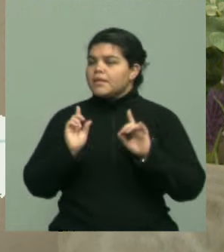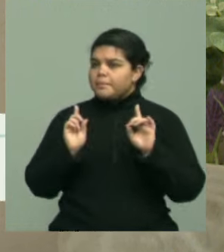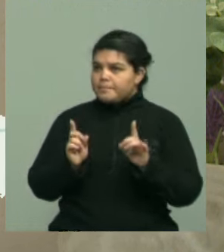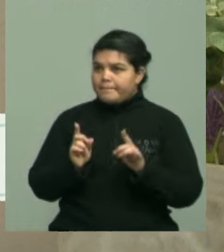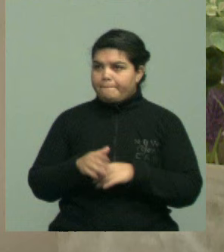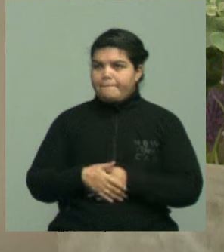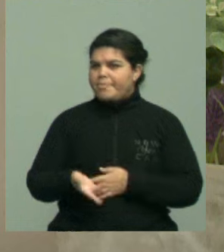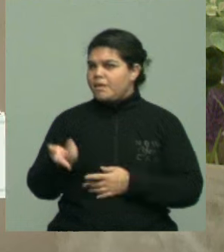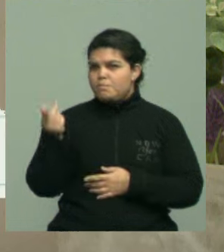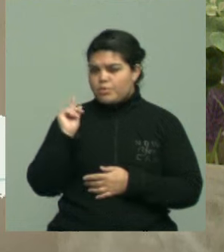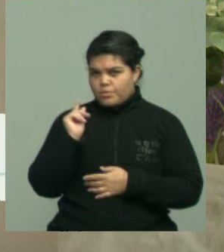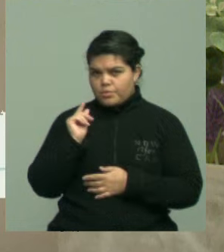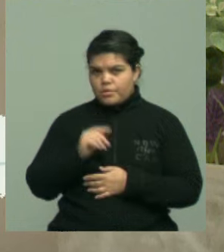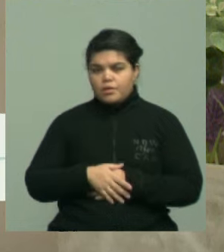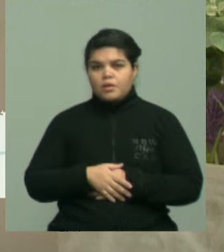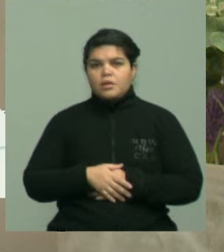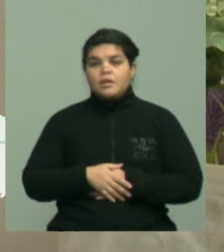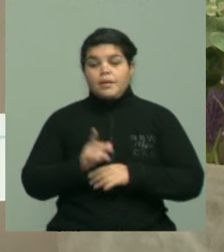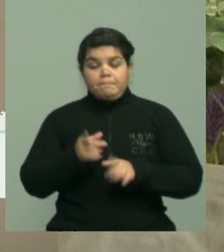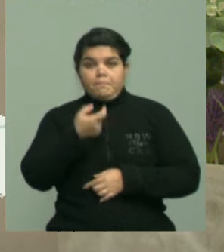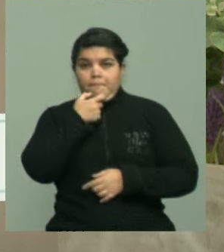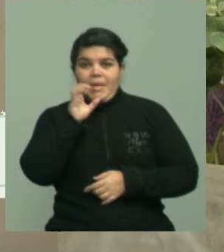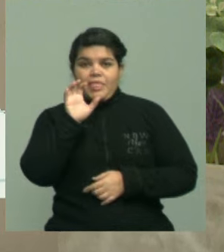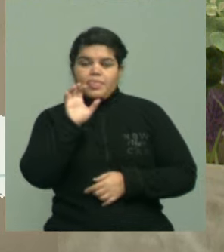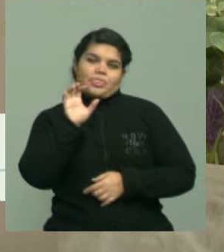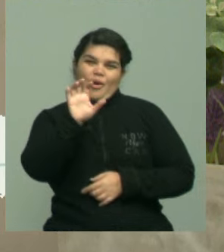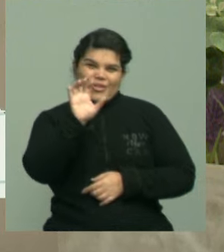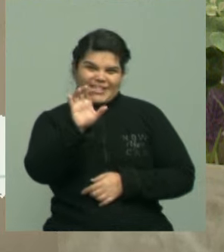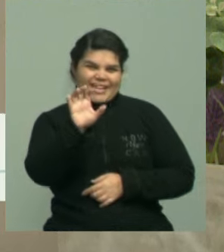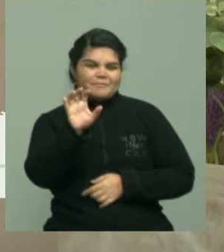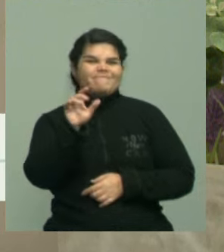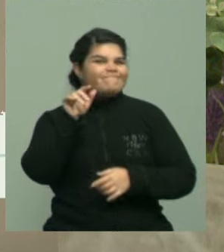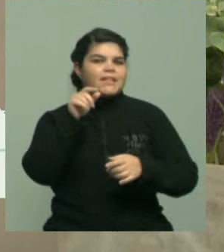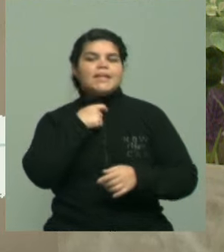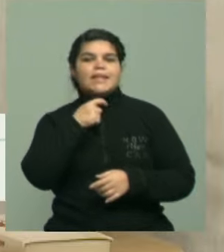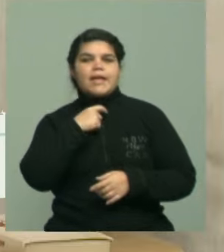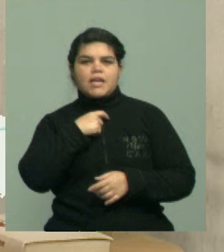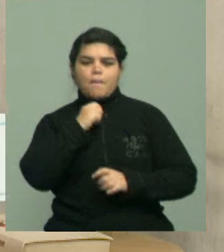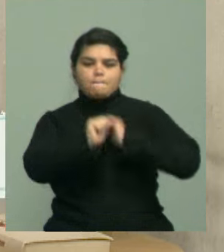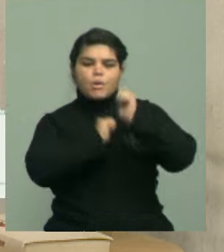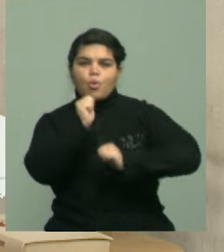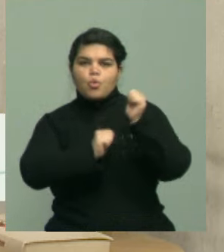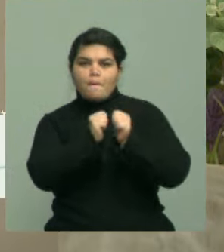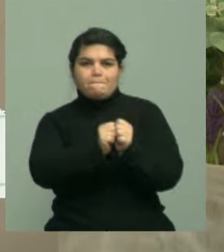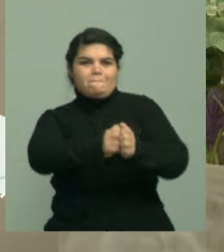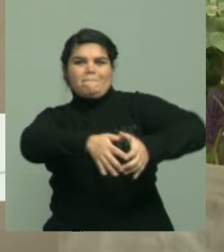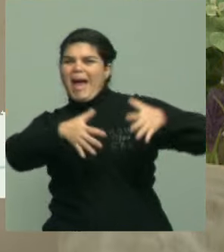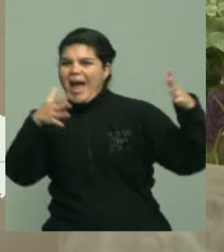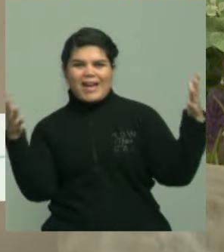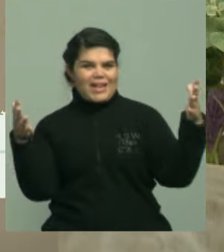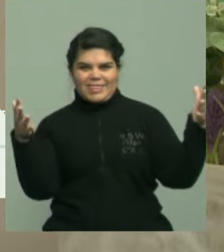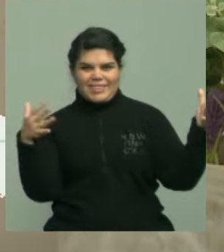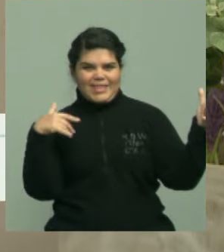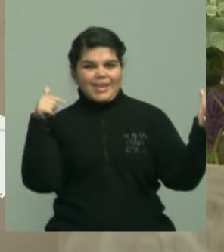atrás, se hablaba de que se pensaba Mendoza como uno de los grandes centros de producción de cannabis, ¿no? Se habló mucho